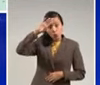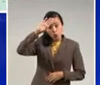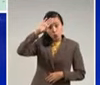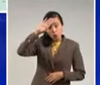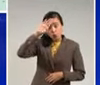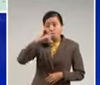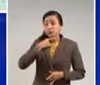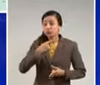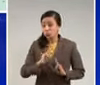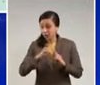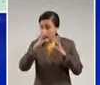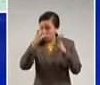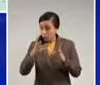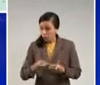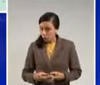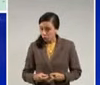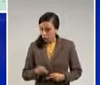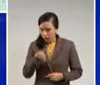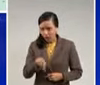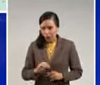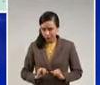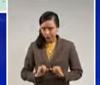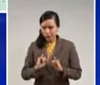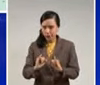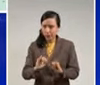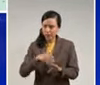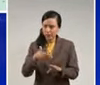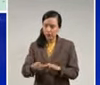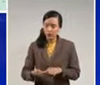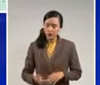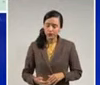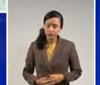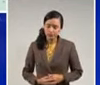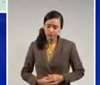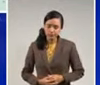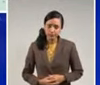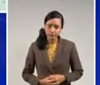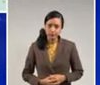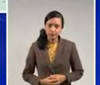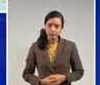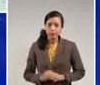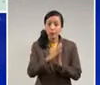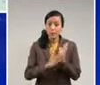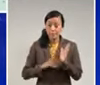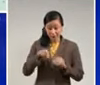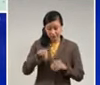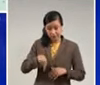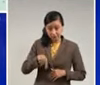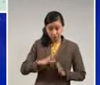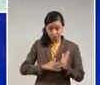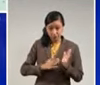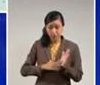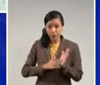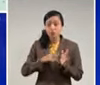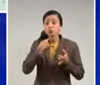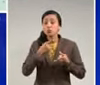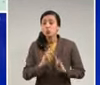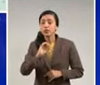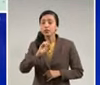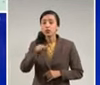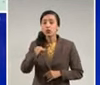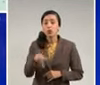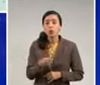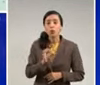letalidad acumulada la vamos a ver más adelante. En el mes en curso la letalidad es de